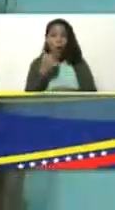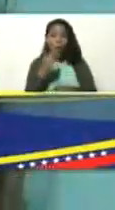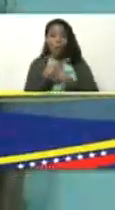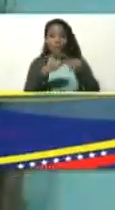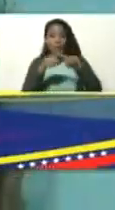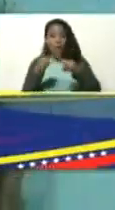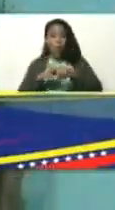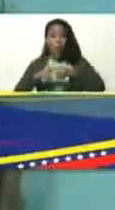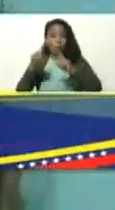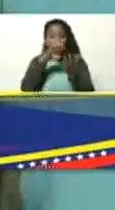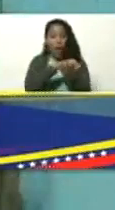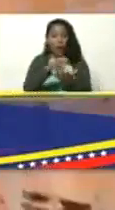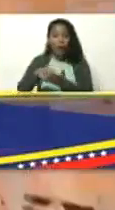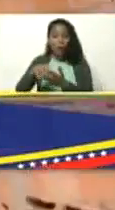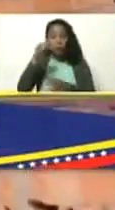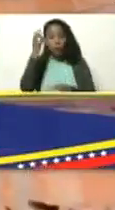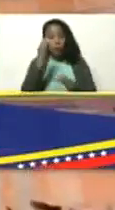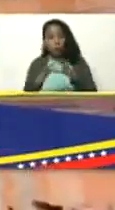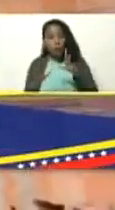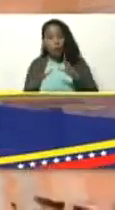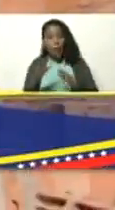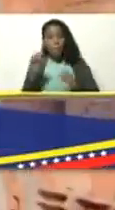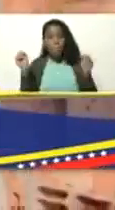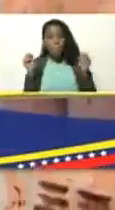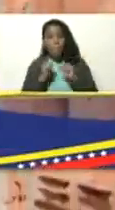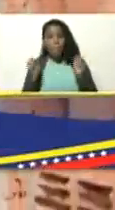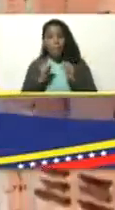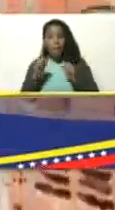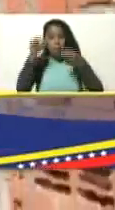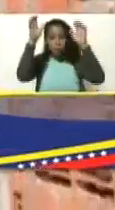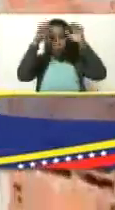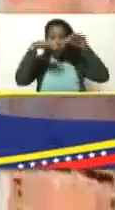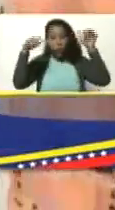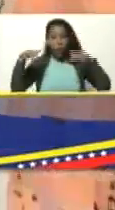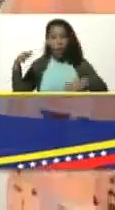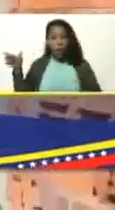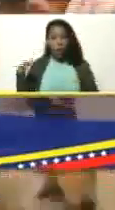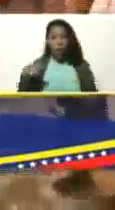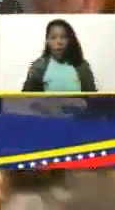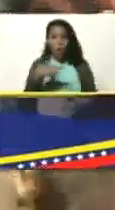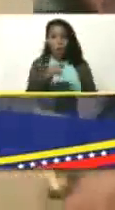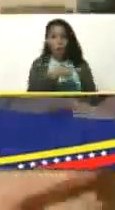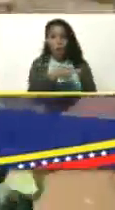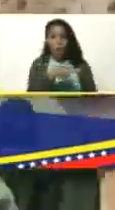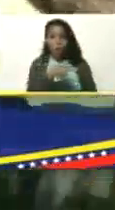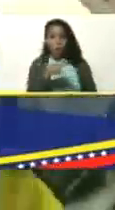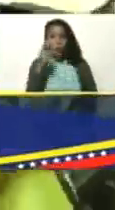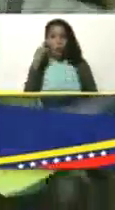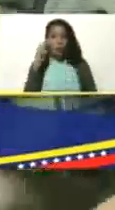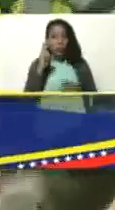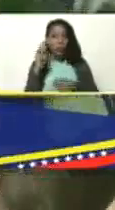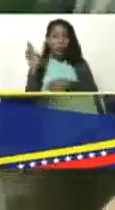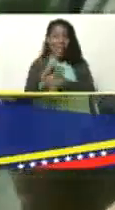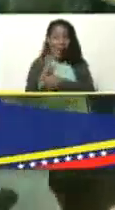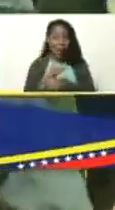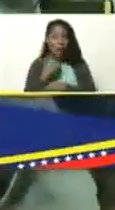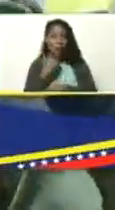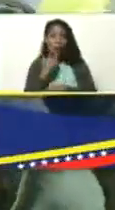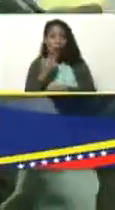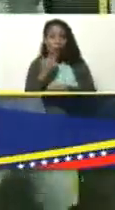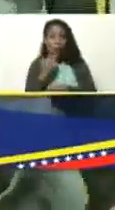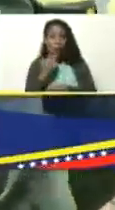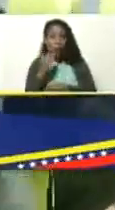de otros estados, casualmente cuando en Mérida llueve, los ríos por sus pendientes, por sus velocidades, pues